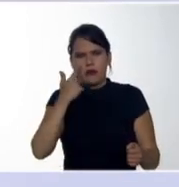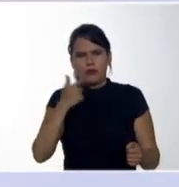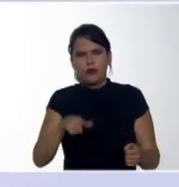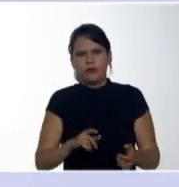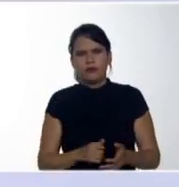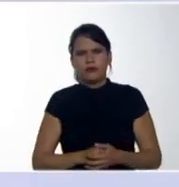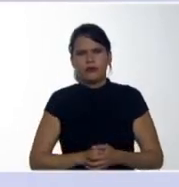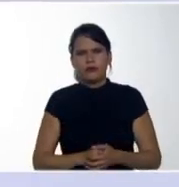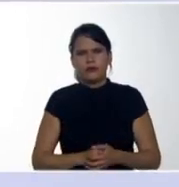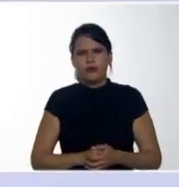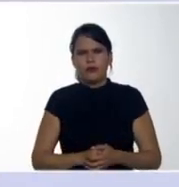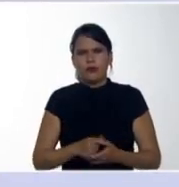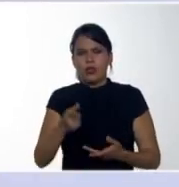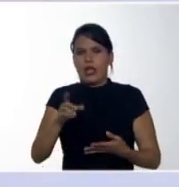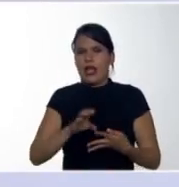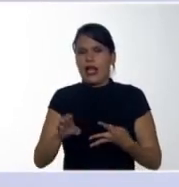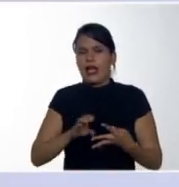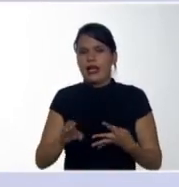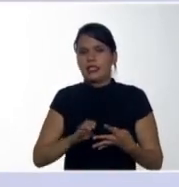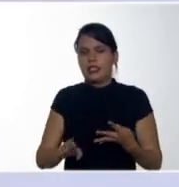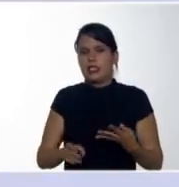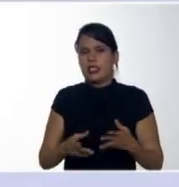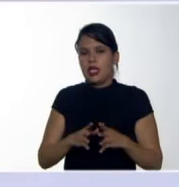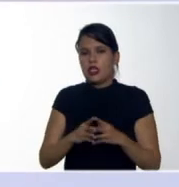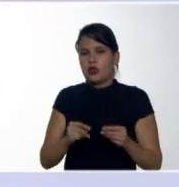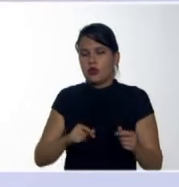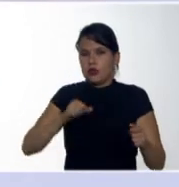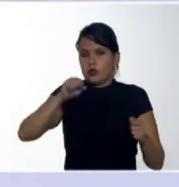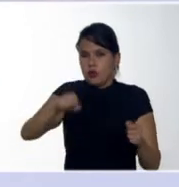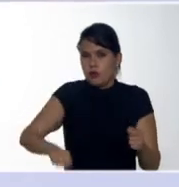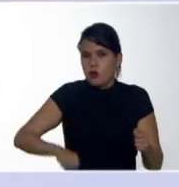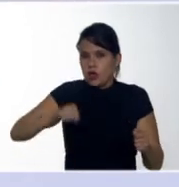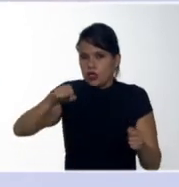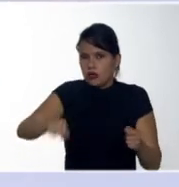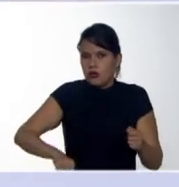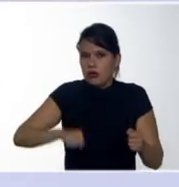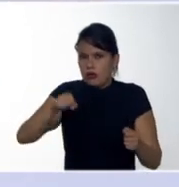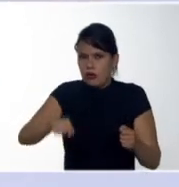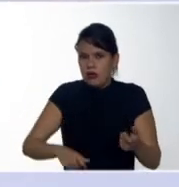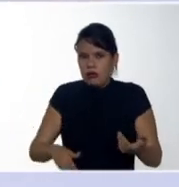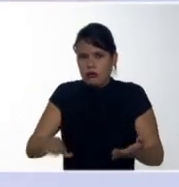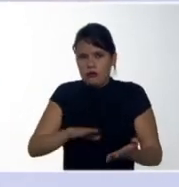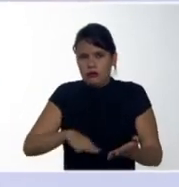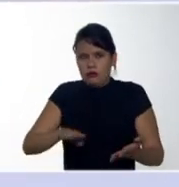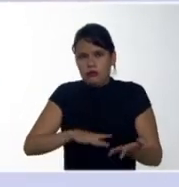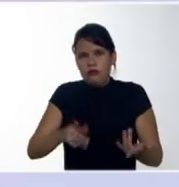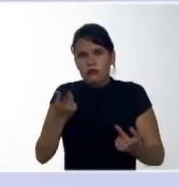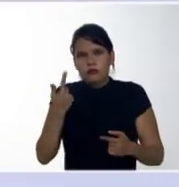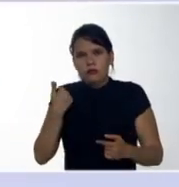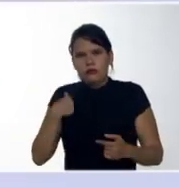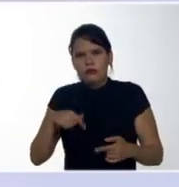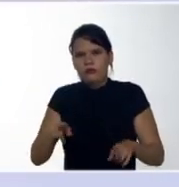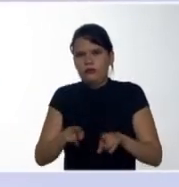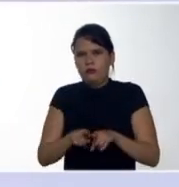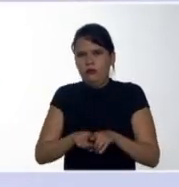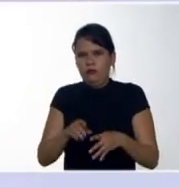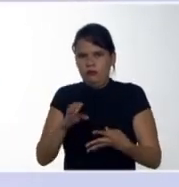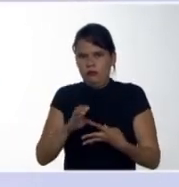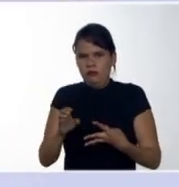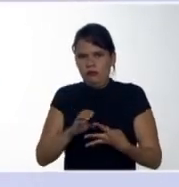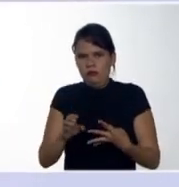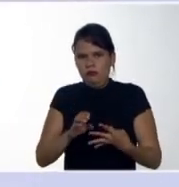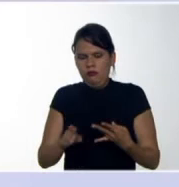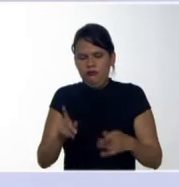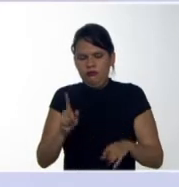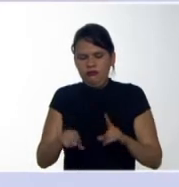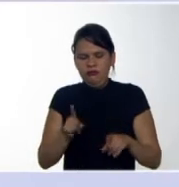Fíjense, acá tienen las características de todos esos trilladores o molinos, donde tienen la misma característica similar